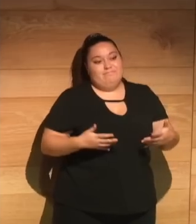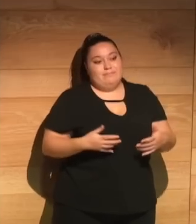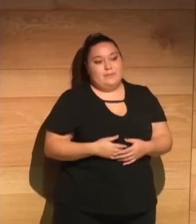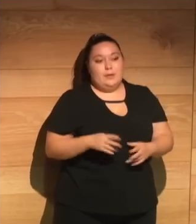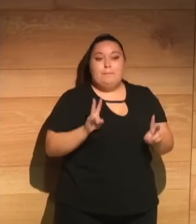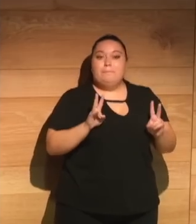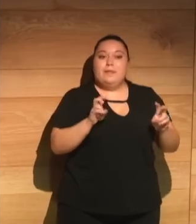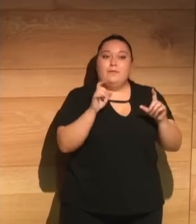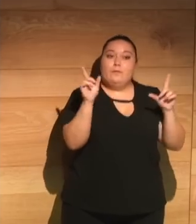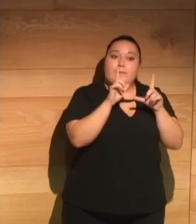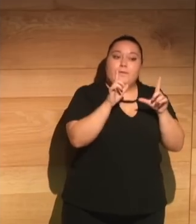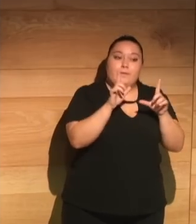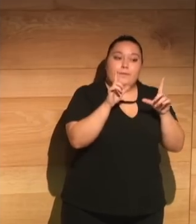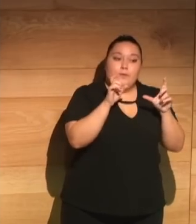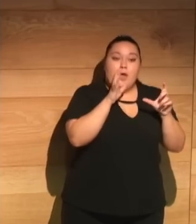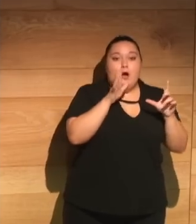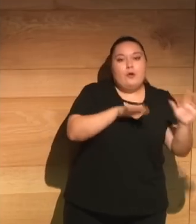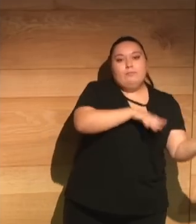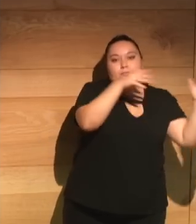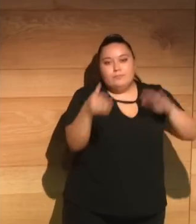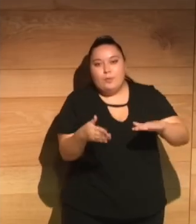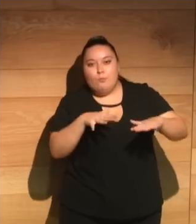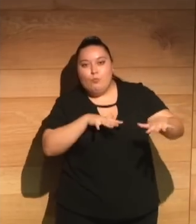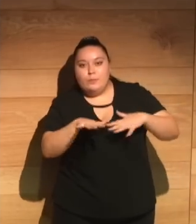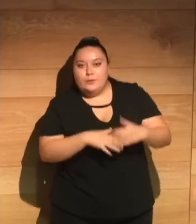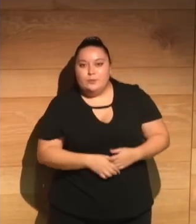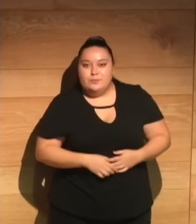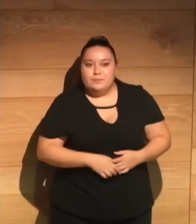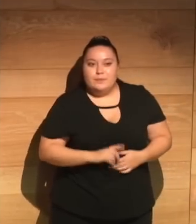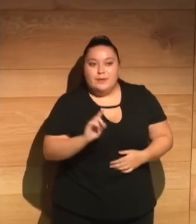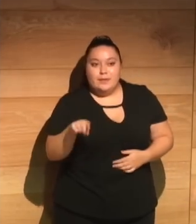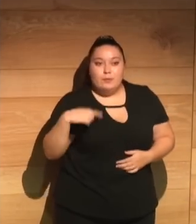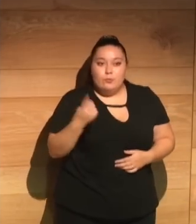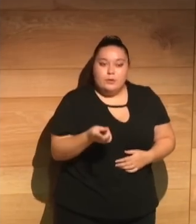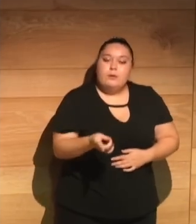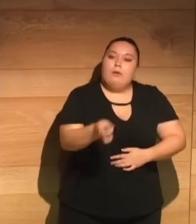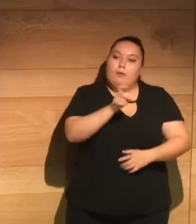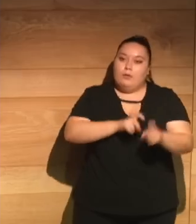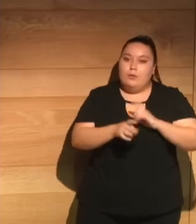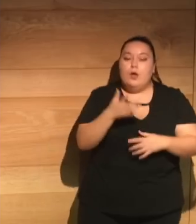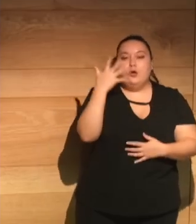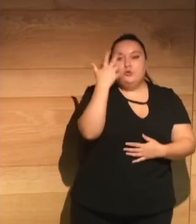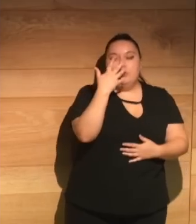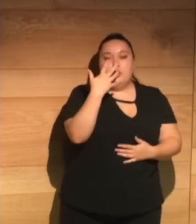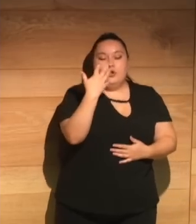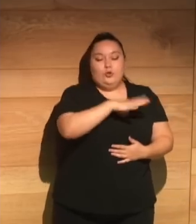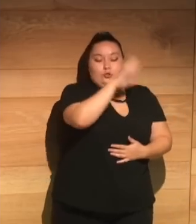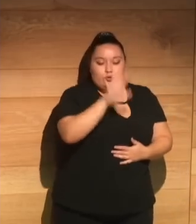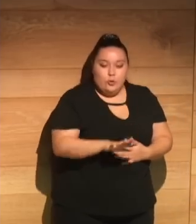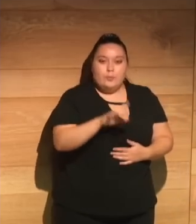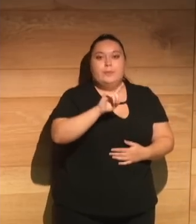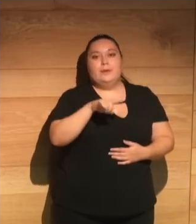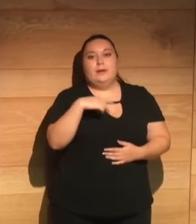de la fotografía y ahora diríamos, y ahora vamos con el movimiento, y ahora vamos con... Y veremos que nos toca recuperar las sombras, que nos toca recuperar las